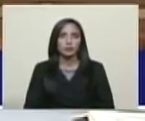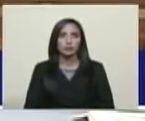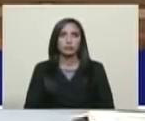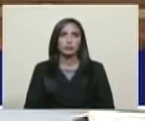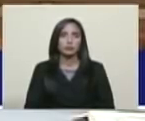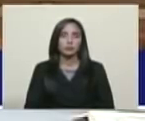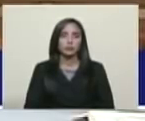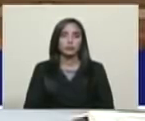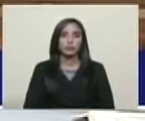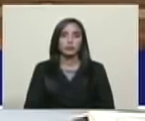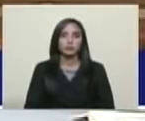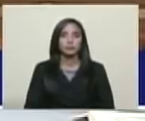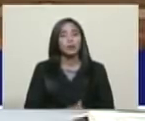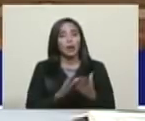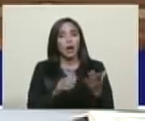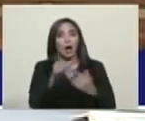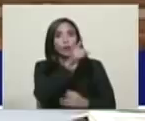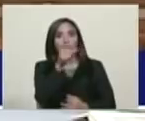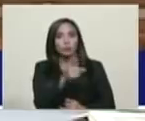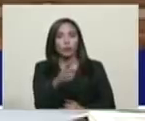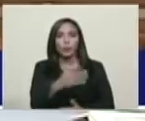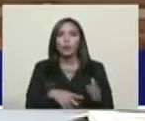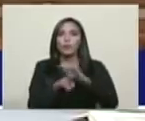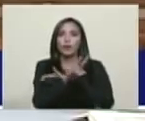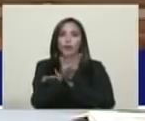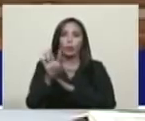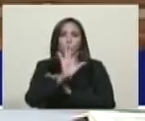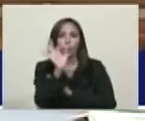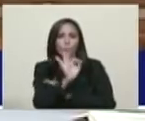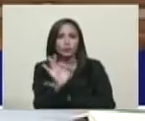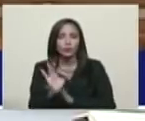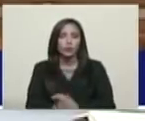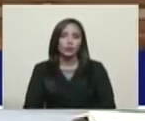El Zulia ha llegado solo al 24%, Omar Prieto.